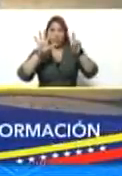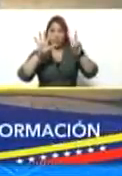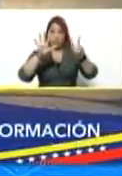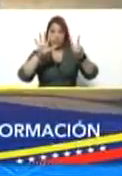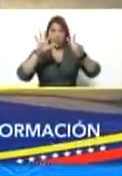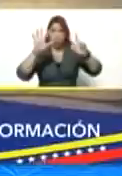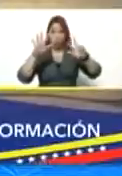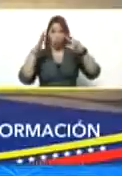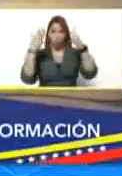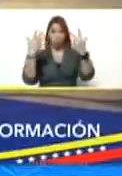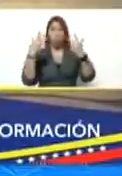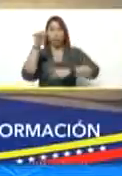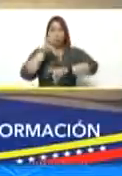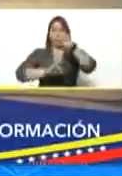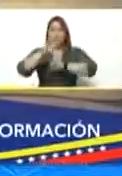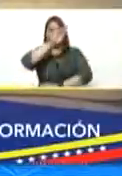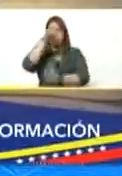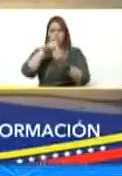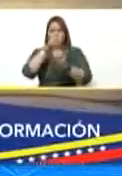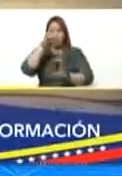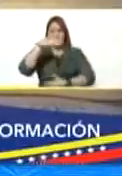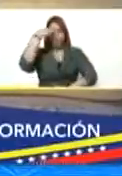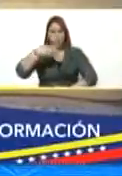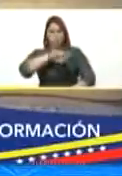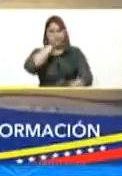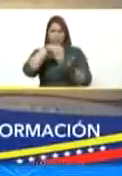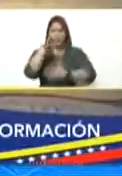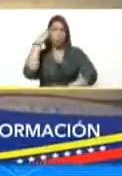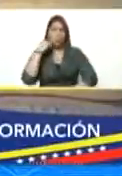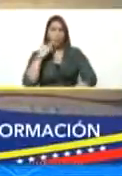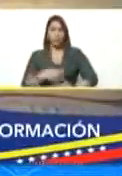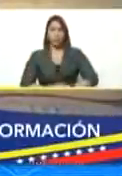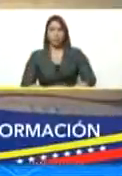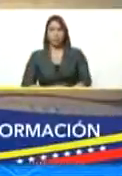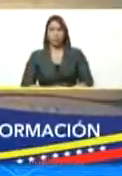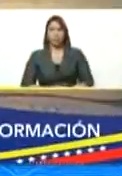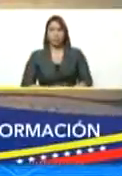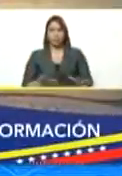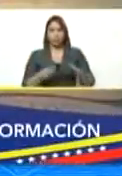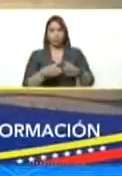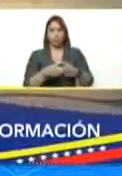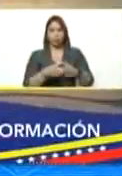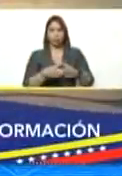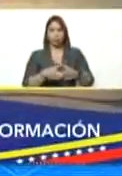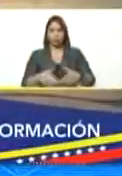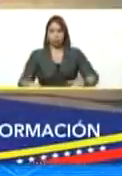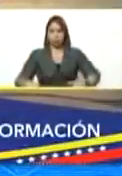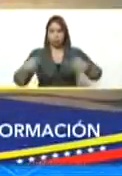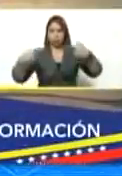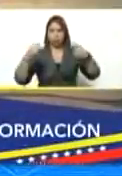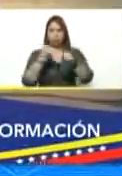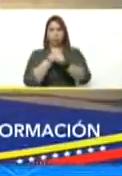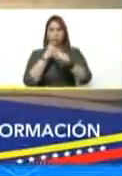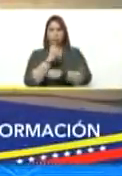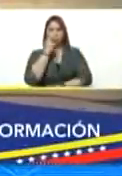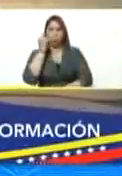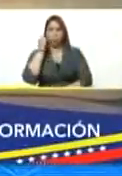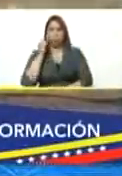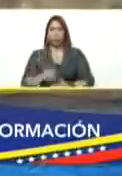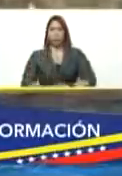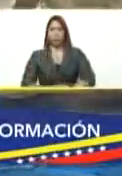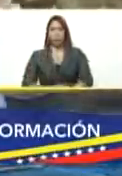1, 2, 3, 4, 5, 6, 7, 8. La Defensa Nacional y la Milicia Nacional Bolivariana, cuerpos de combatientes de la clase obrera.